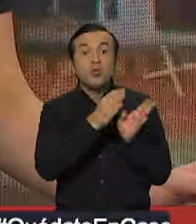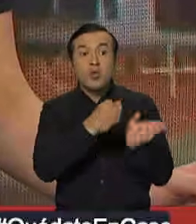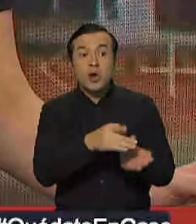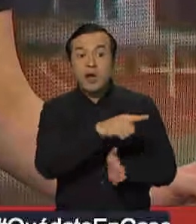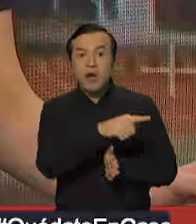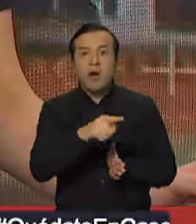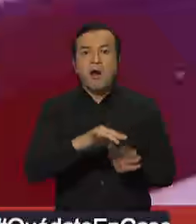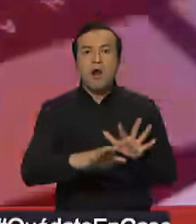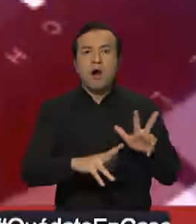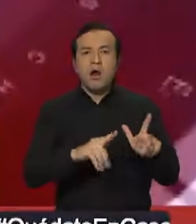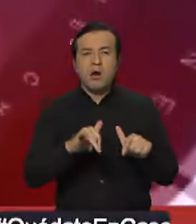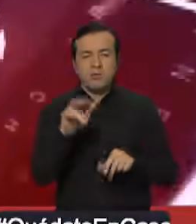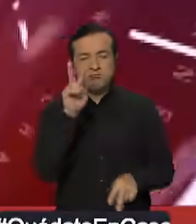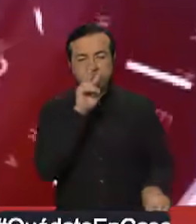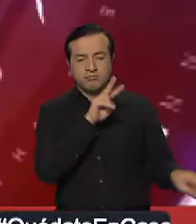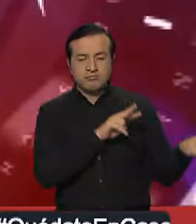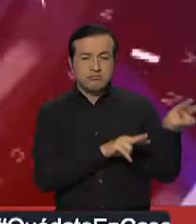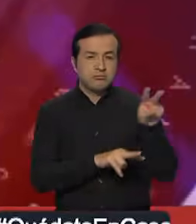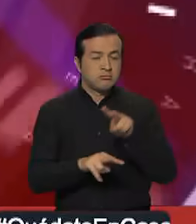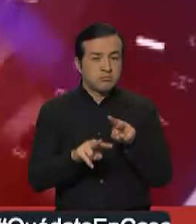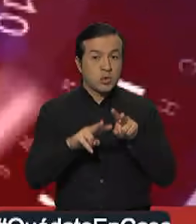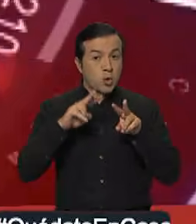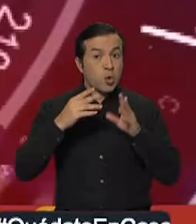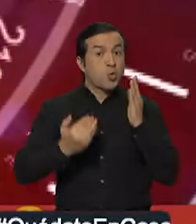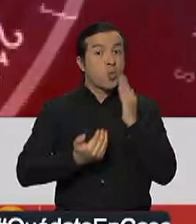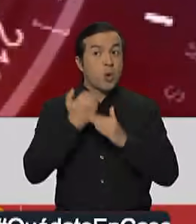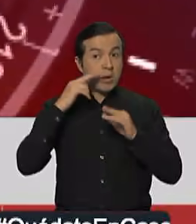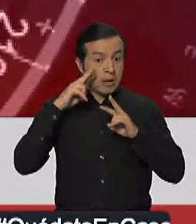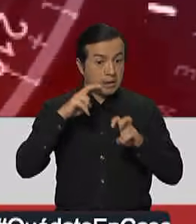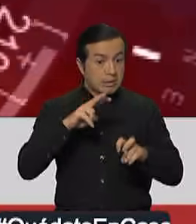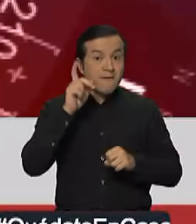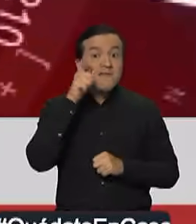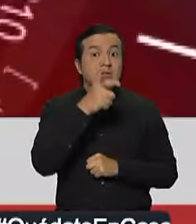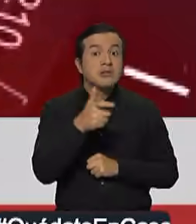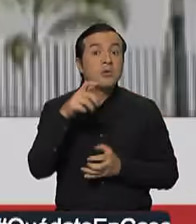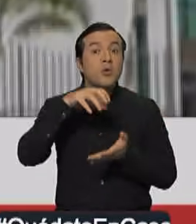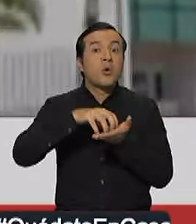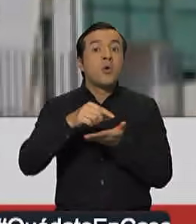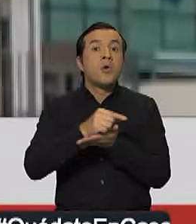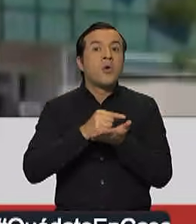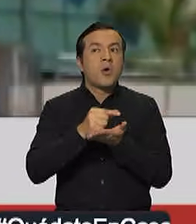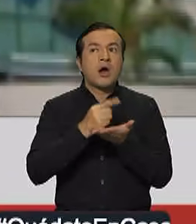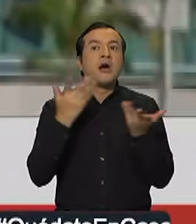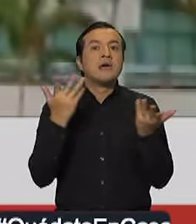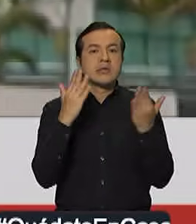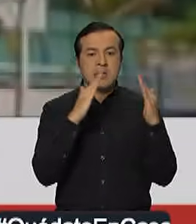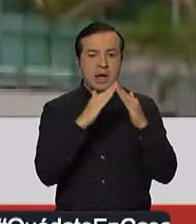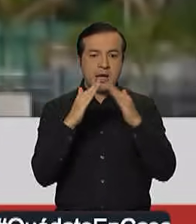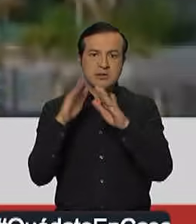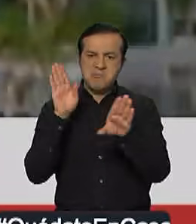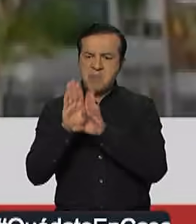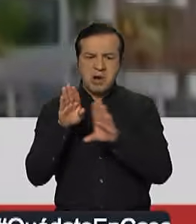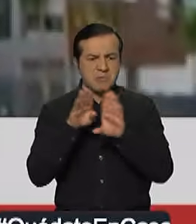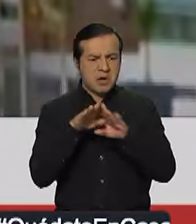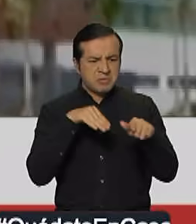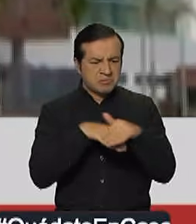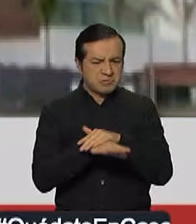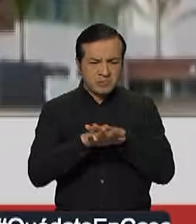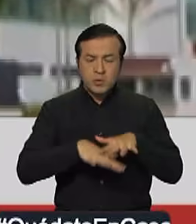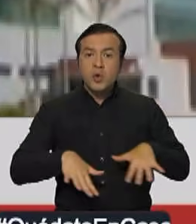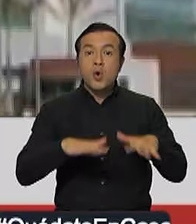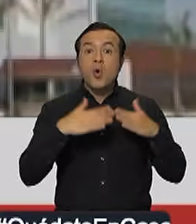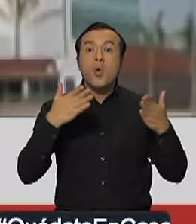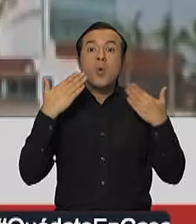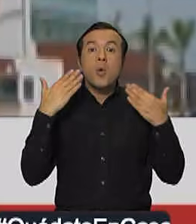peculado. En una nueva investigación, la Fiscalía del Guayas ejecutó varios allanamientos en el Hospital Guasmo Sur de